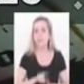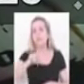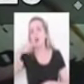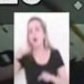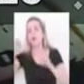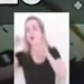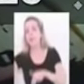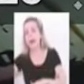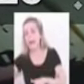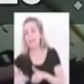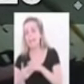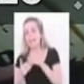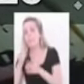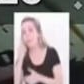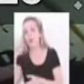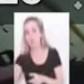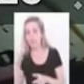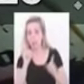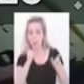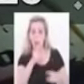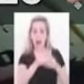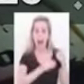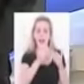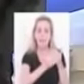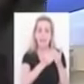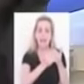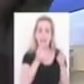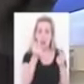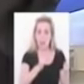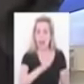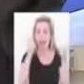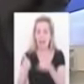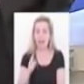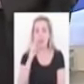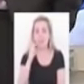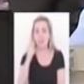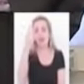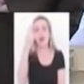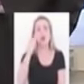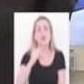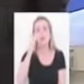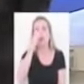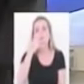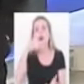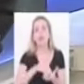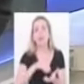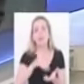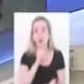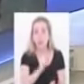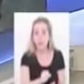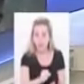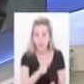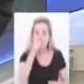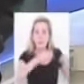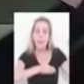presupuestado para 2016 casi tres mil millones de pesos es el gasto de sueldo se para 2016 en el ministerio